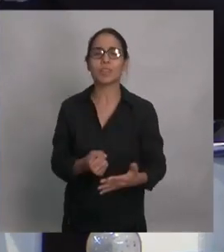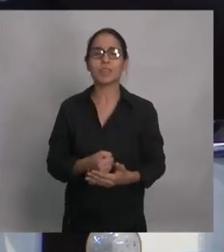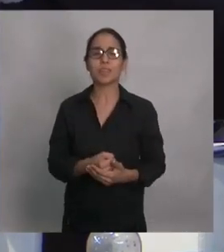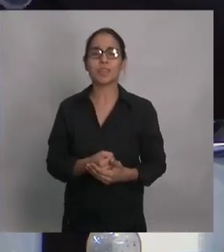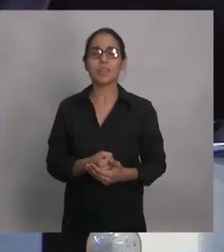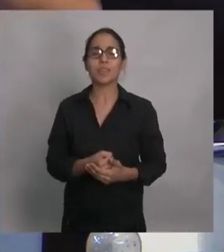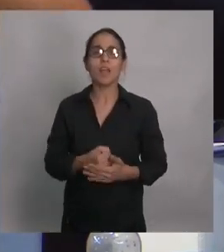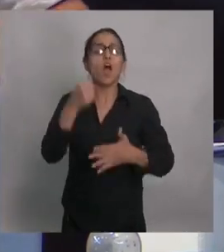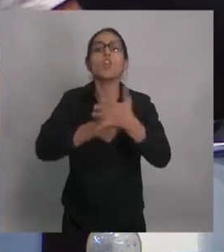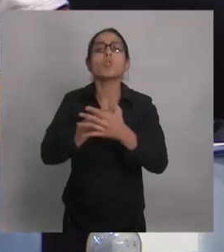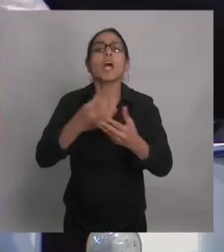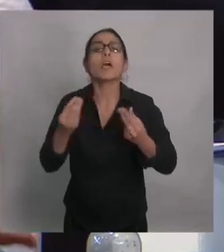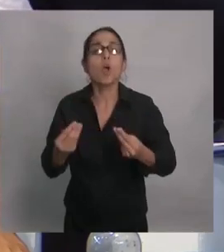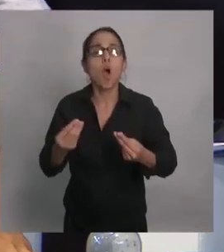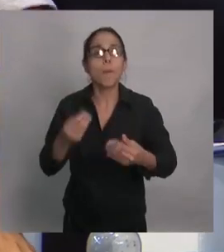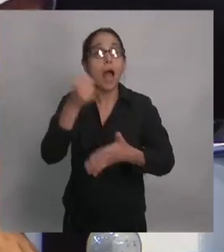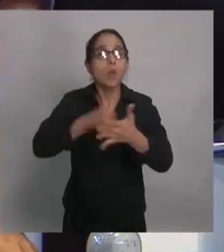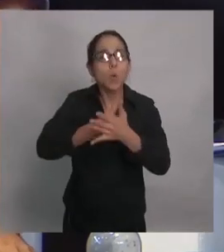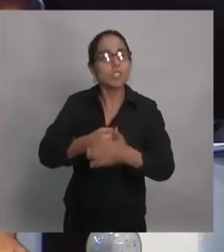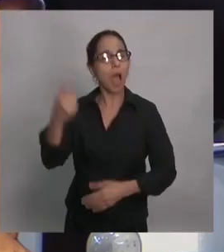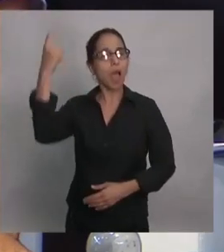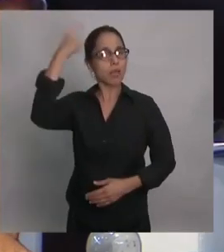por la cabeza, por el corazón o por la panza.